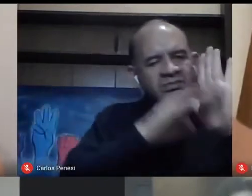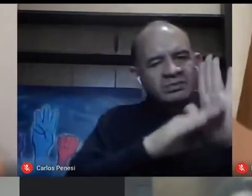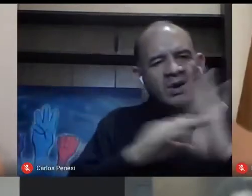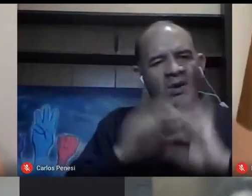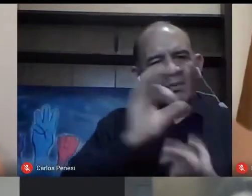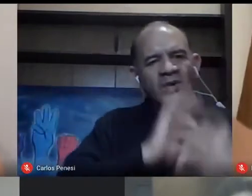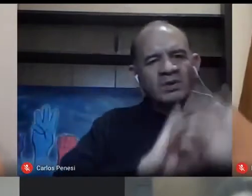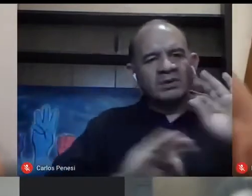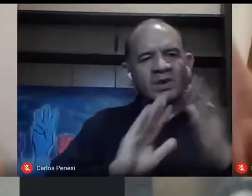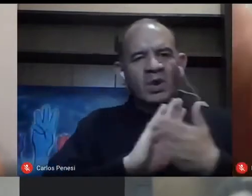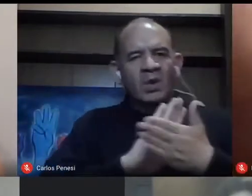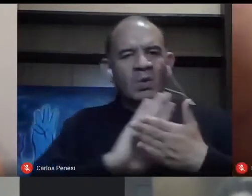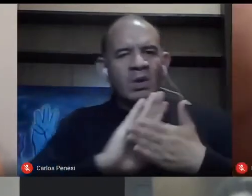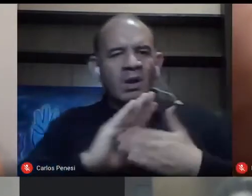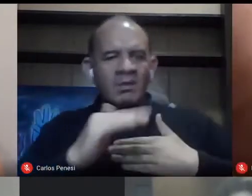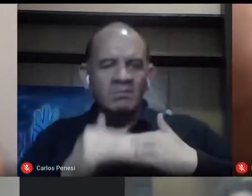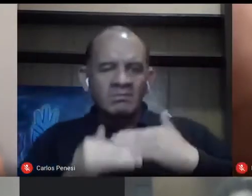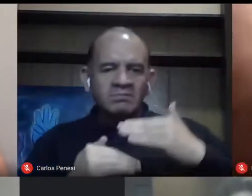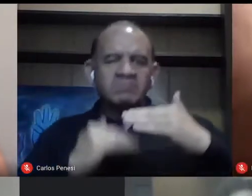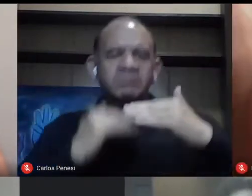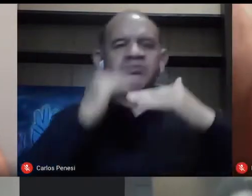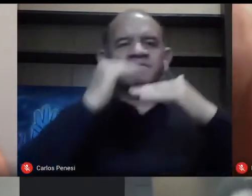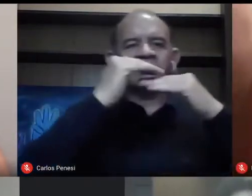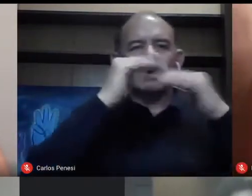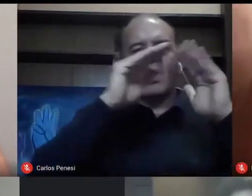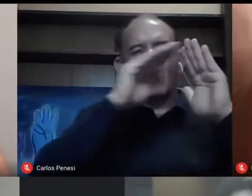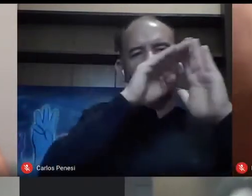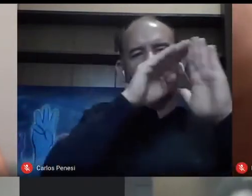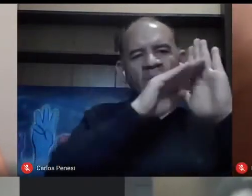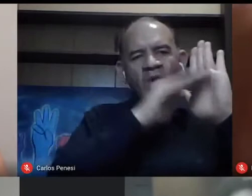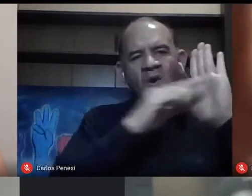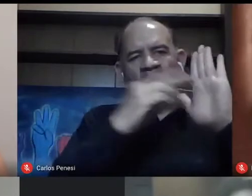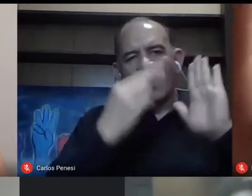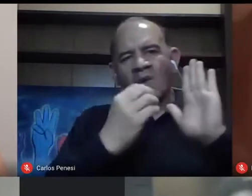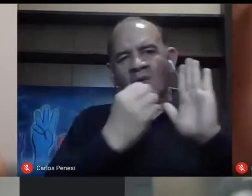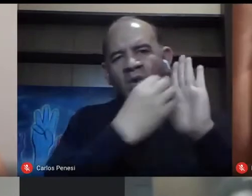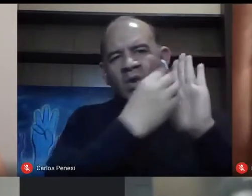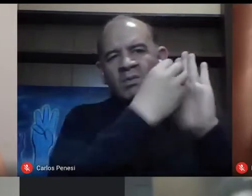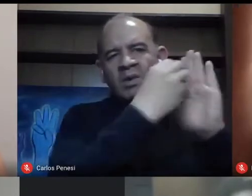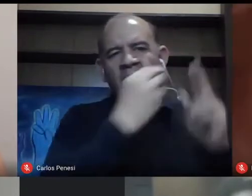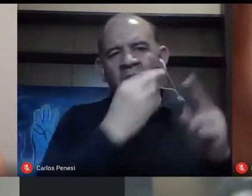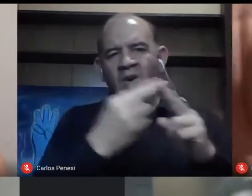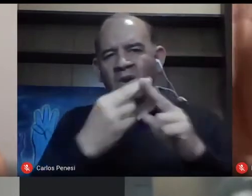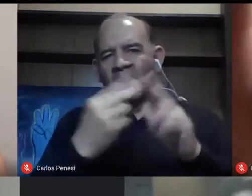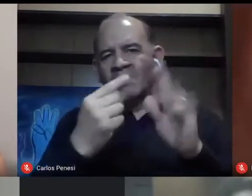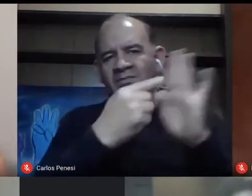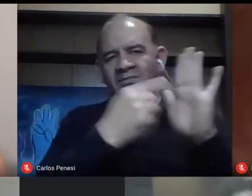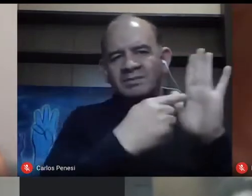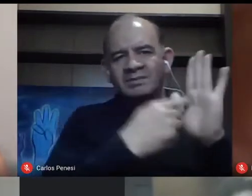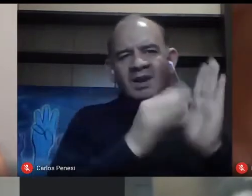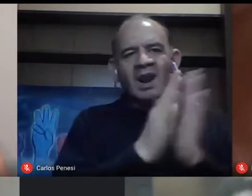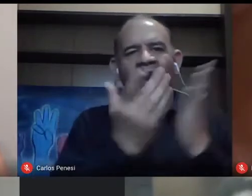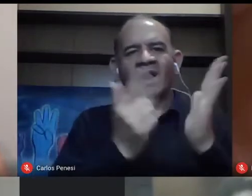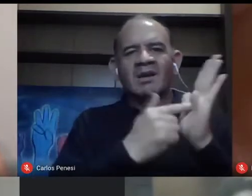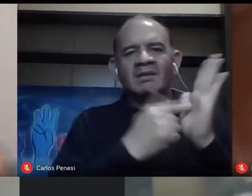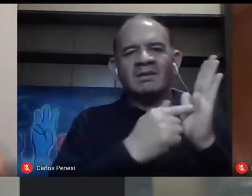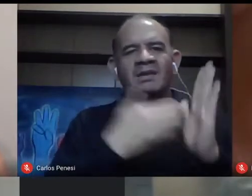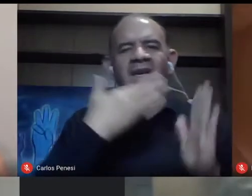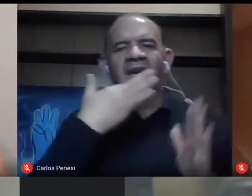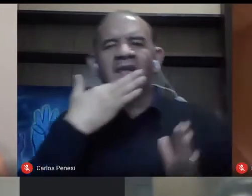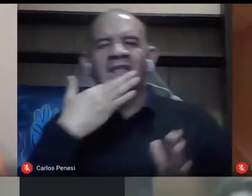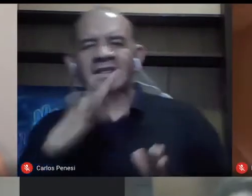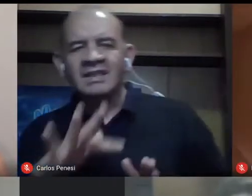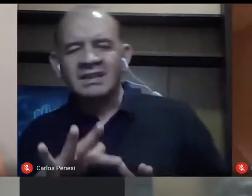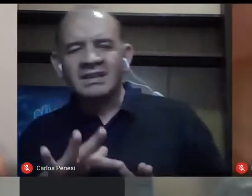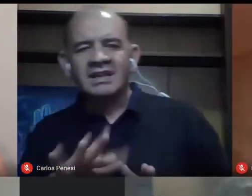paso, es por donde vamos a empezar, y también replantear la cuestión de la discapacidad